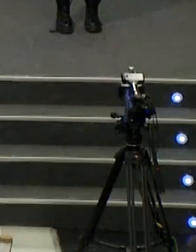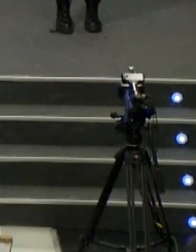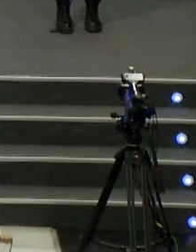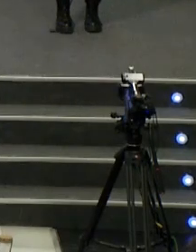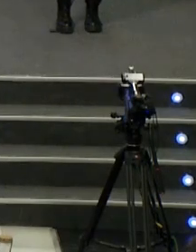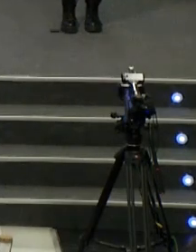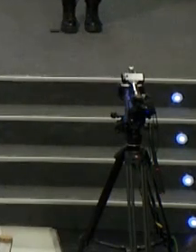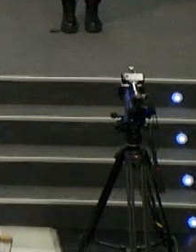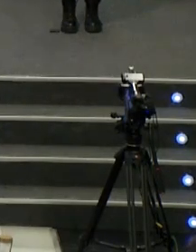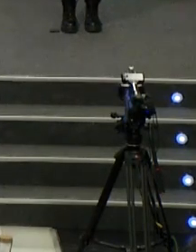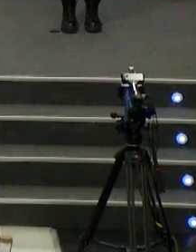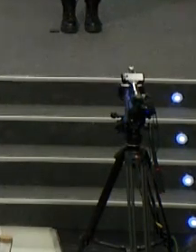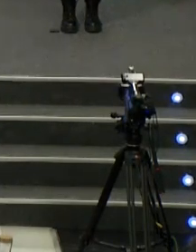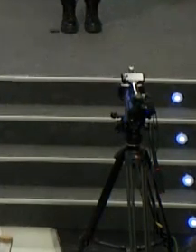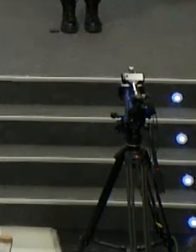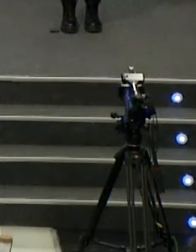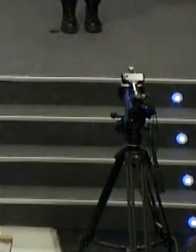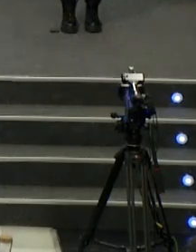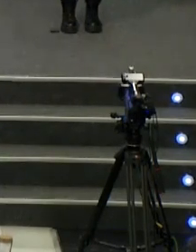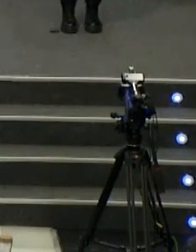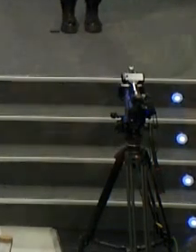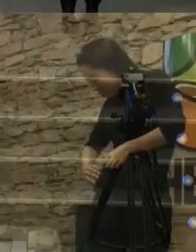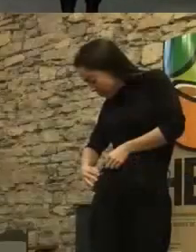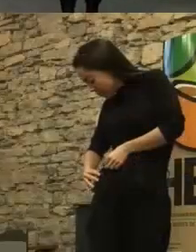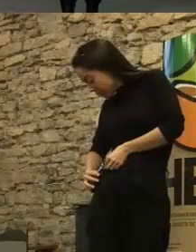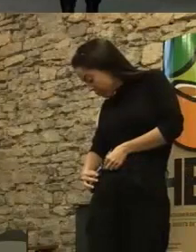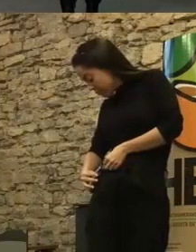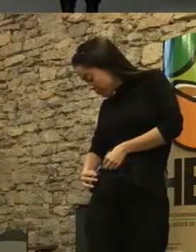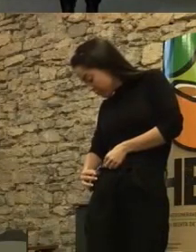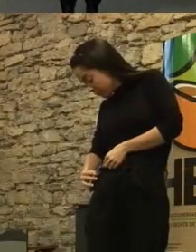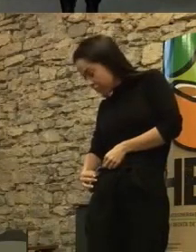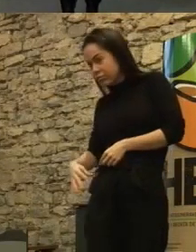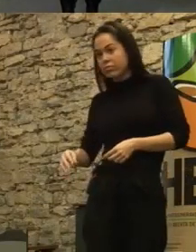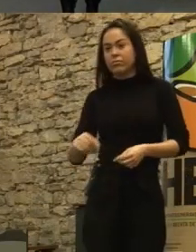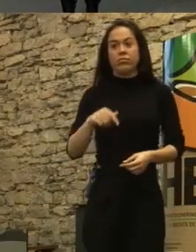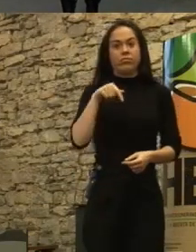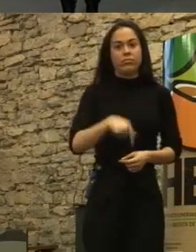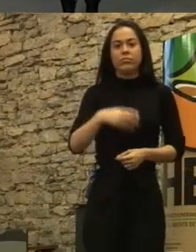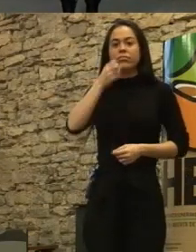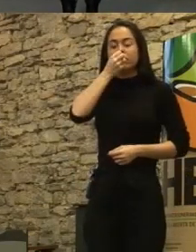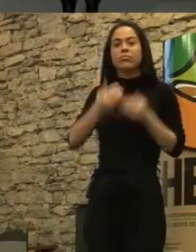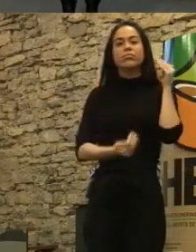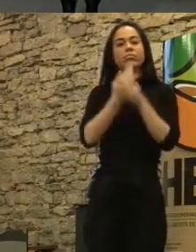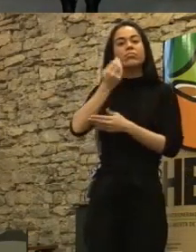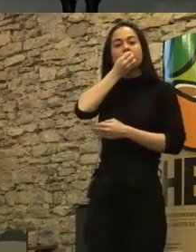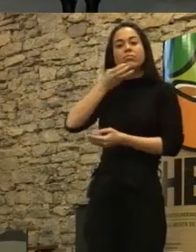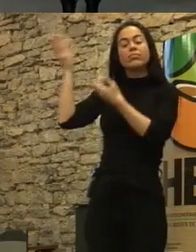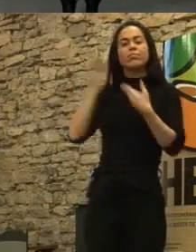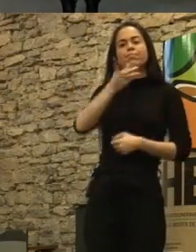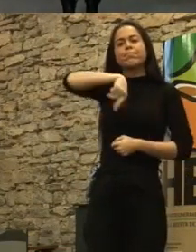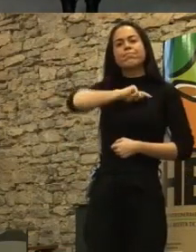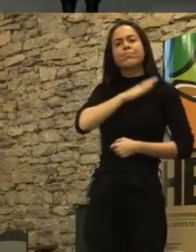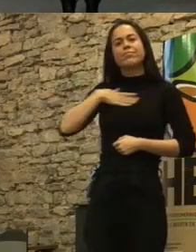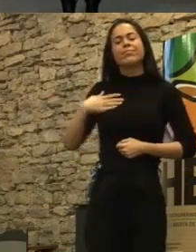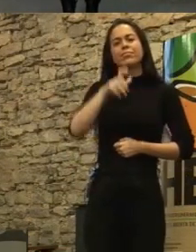Egunon eta ongi etorri herritartasunareko eskola irekiaren jardunaldi honetara. Bertan herritarren parte hartzea sustatu nahi